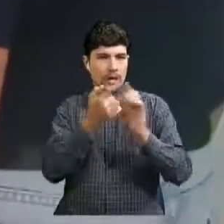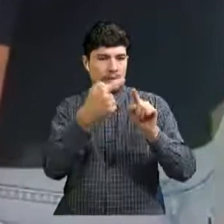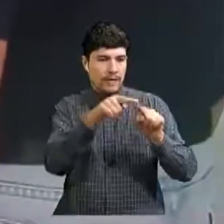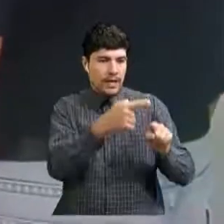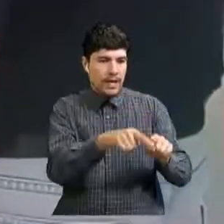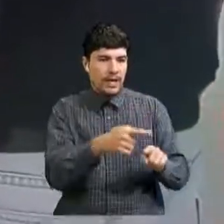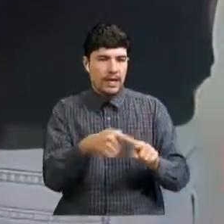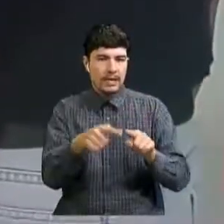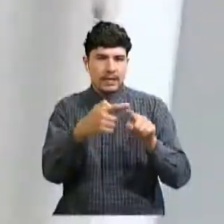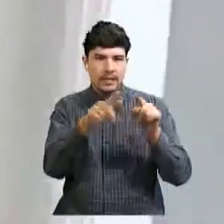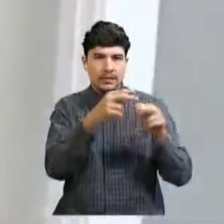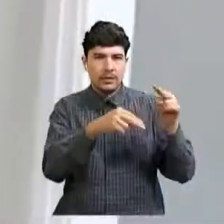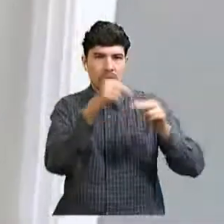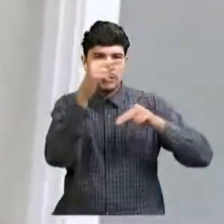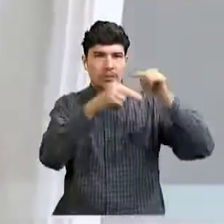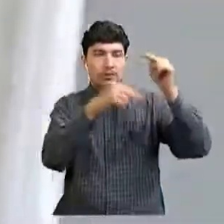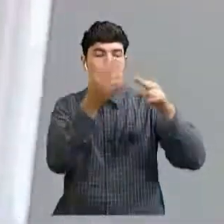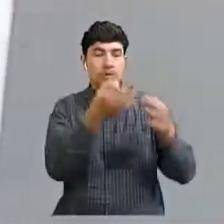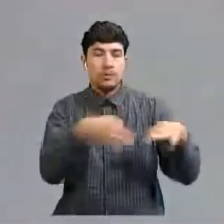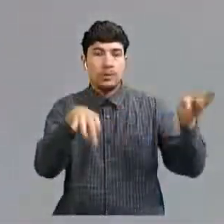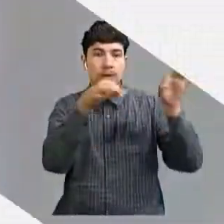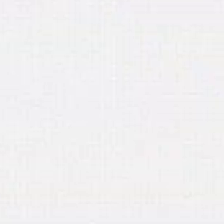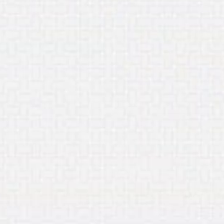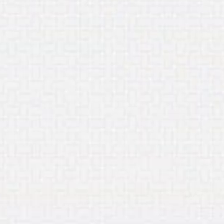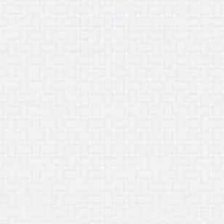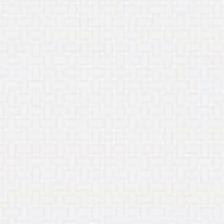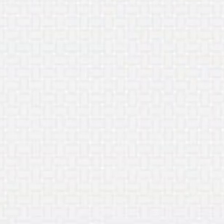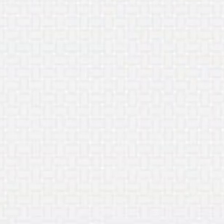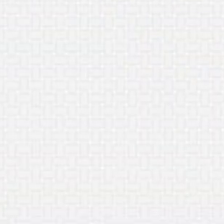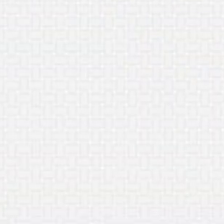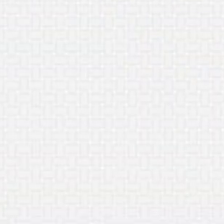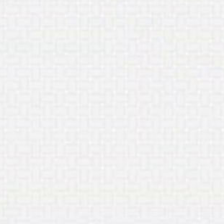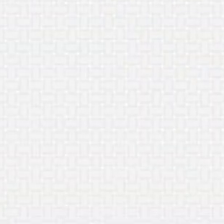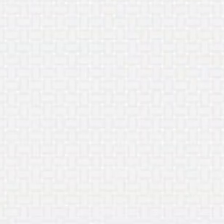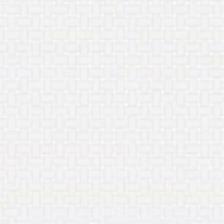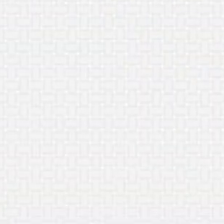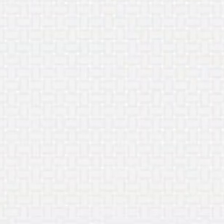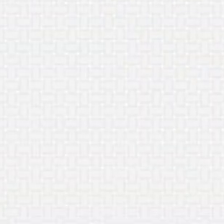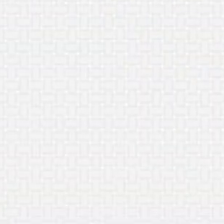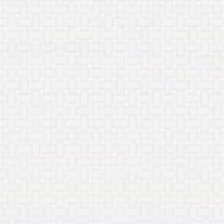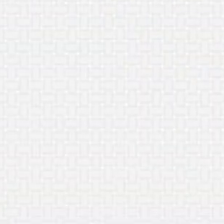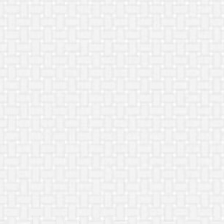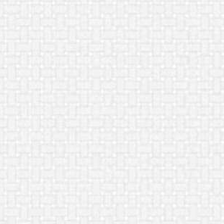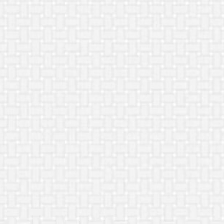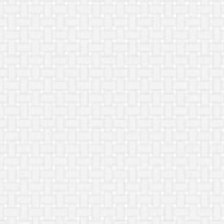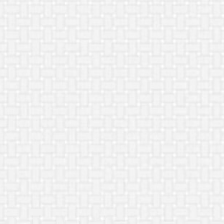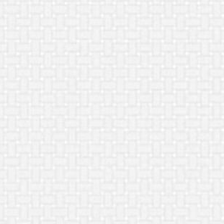trascienden en la historia y generan impacto social en el departamento. Canaltro.com